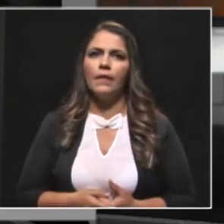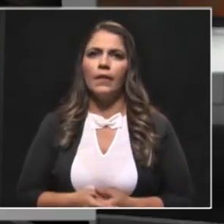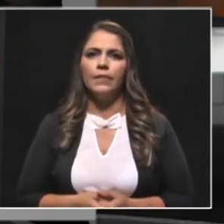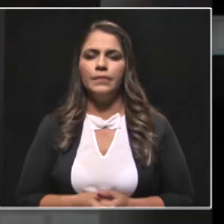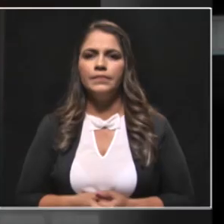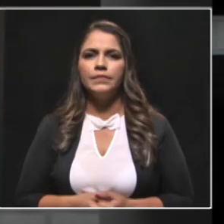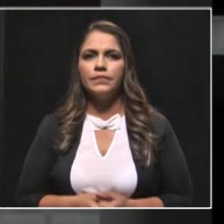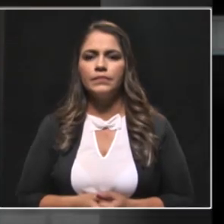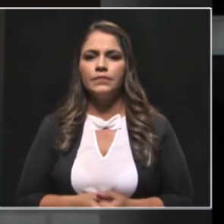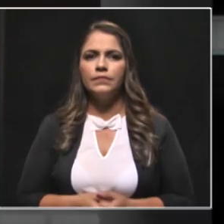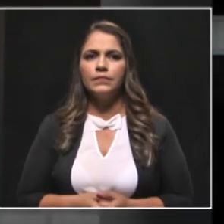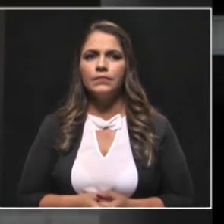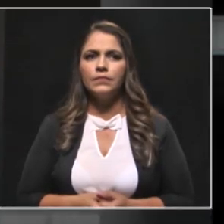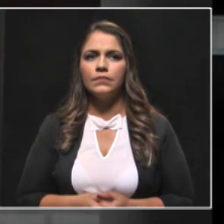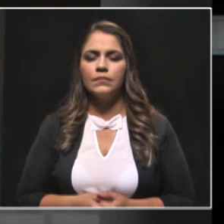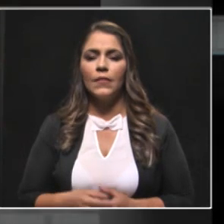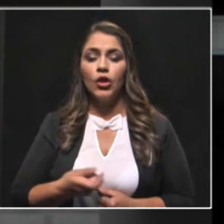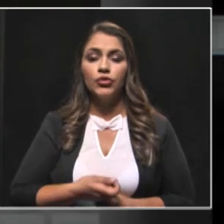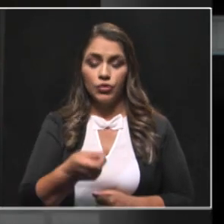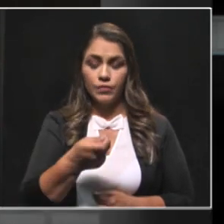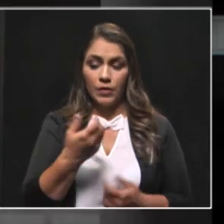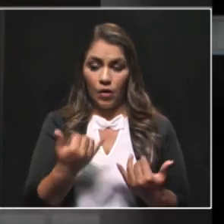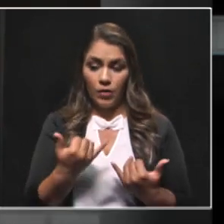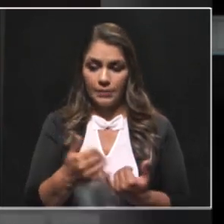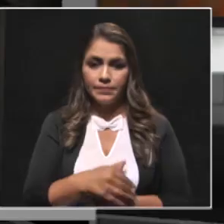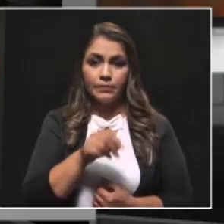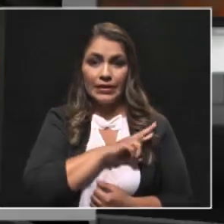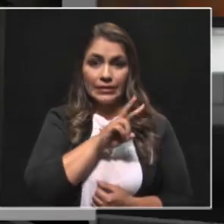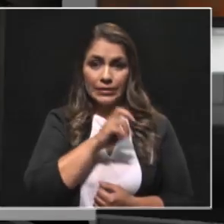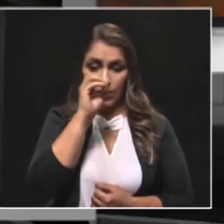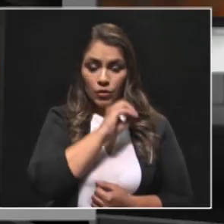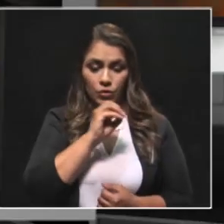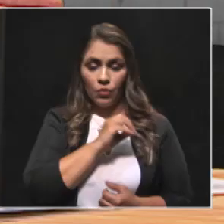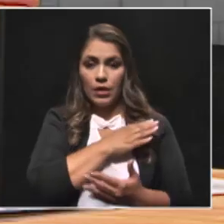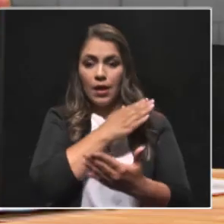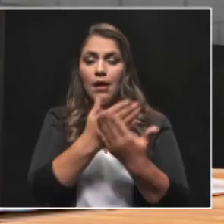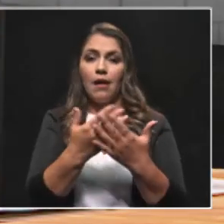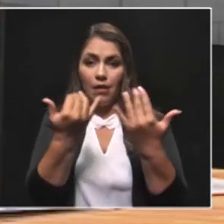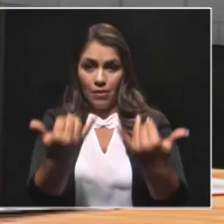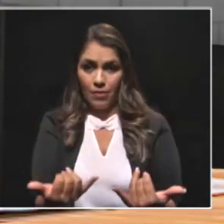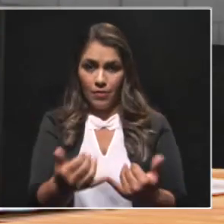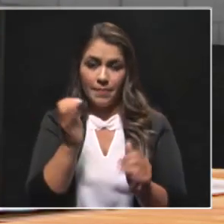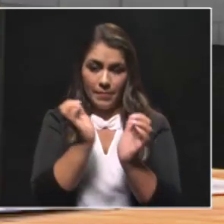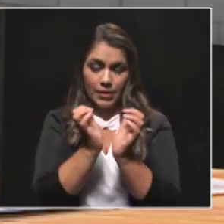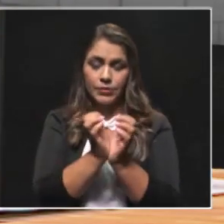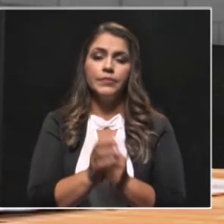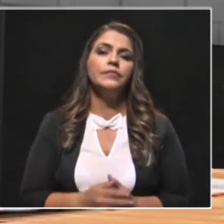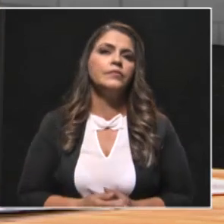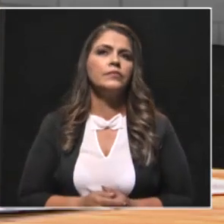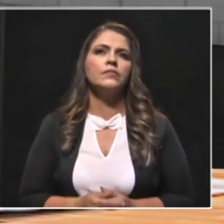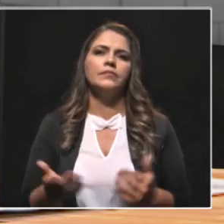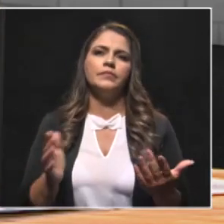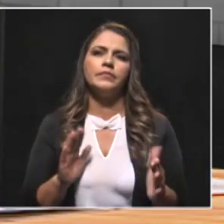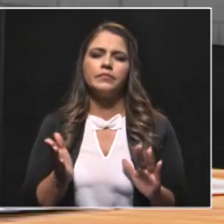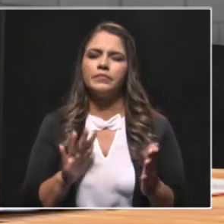tasas de inscripción. Para este periodo que llevamos, desde el 27 de octubre de 2018 a mayo, nosotros tenemos una